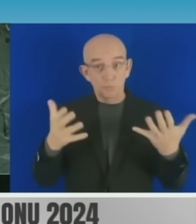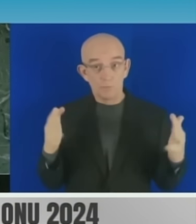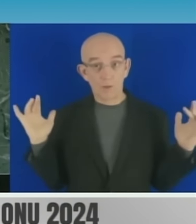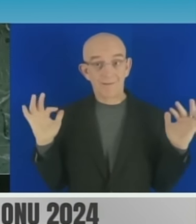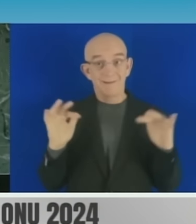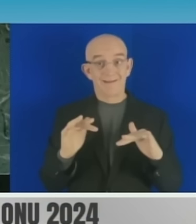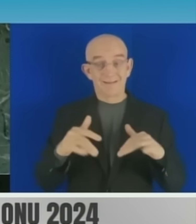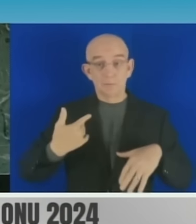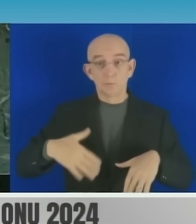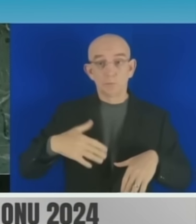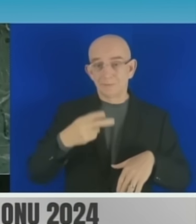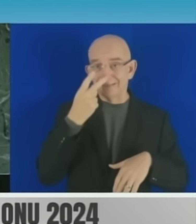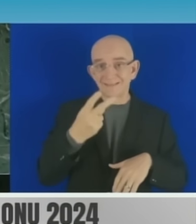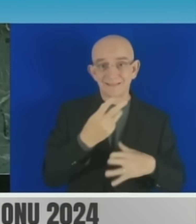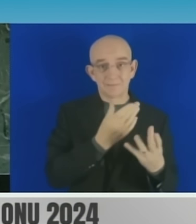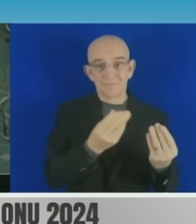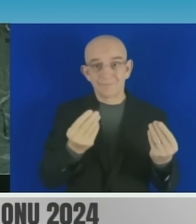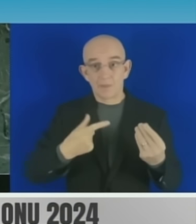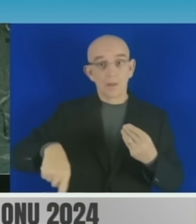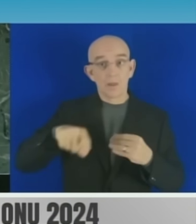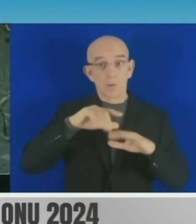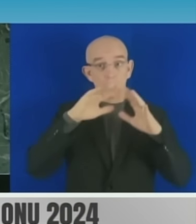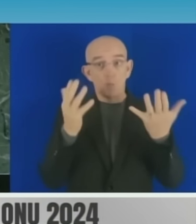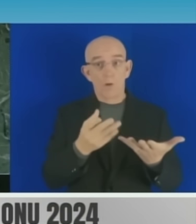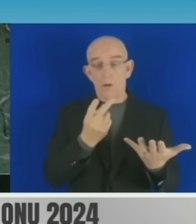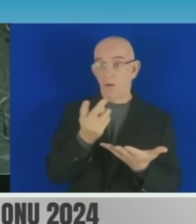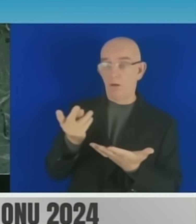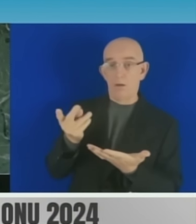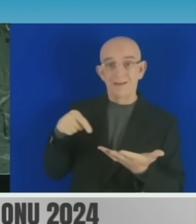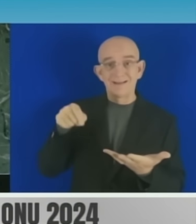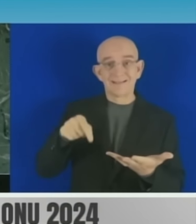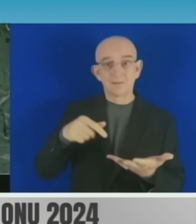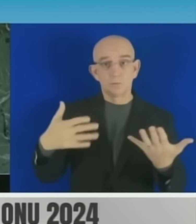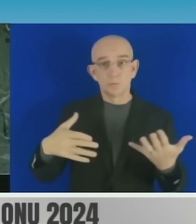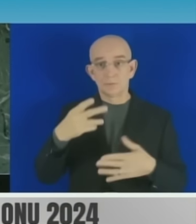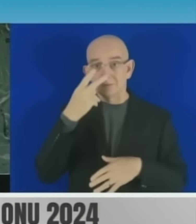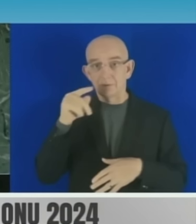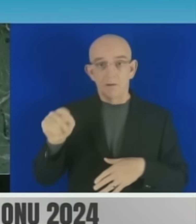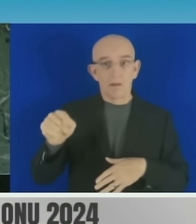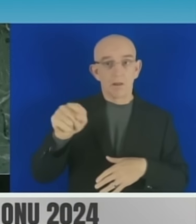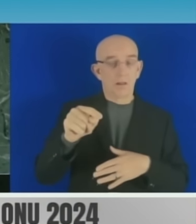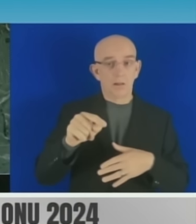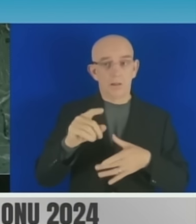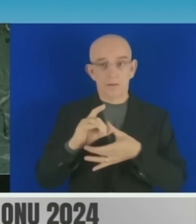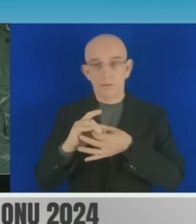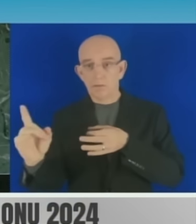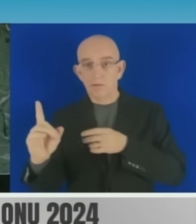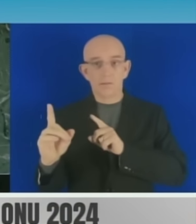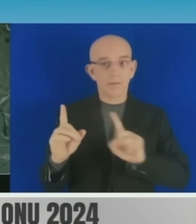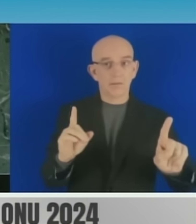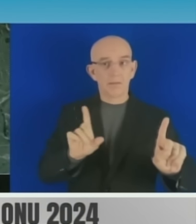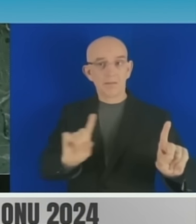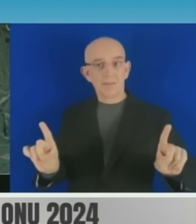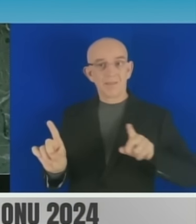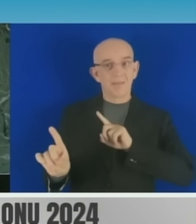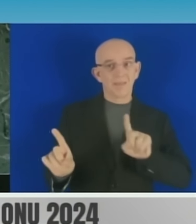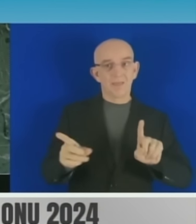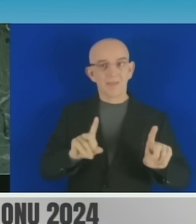Esta tendencia, marcada por acciones aislacionistas y arbitrarias, como la imposición de medidas coercitivas